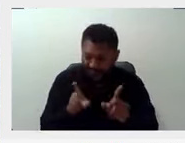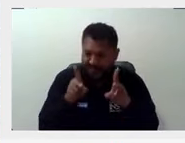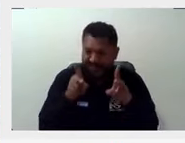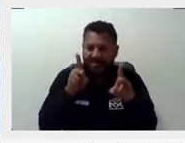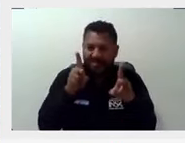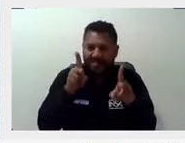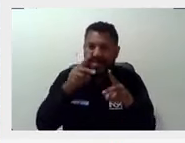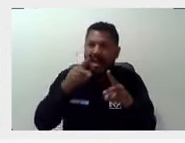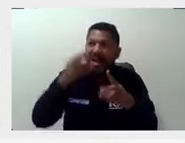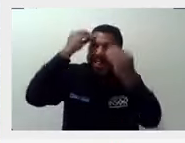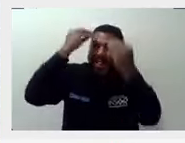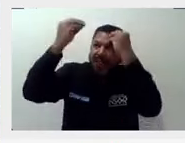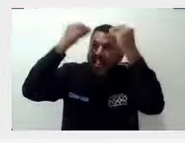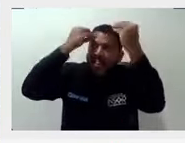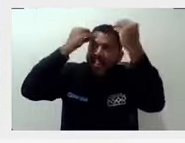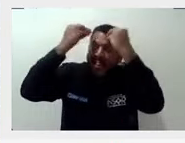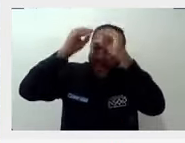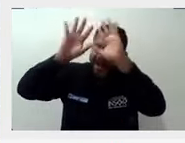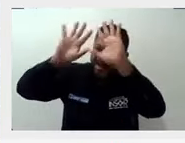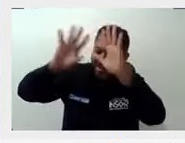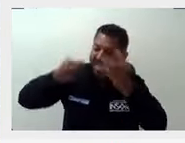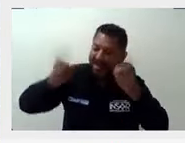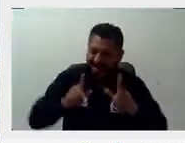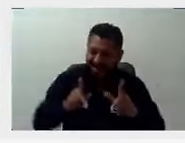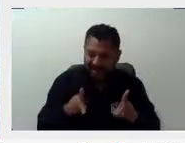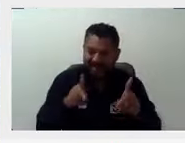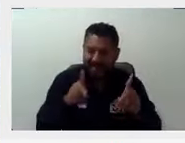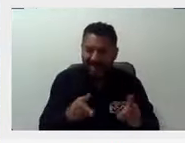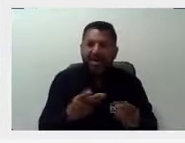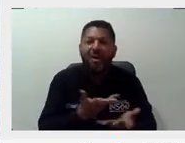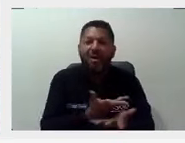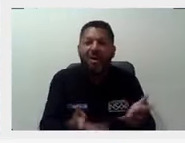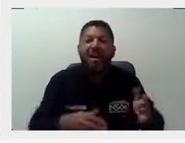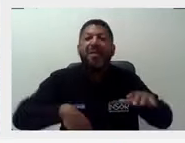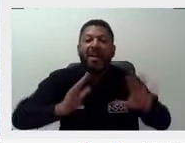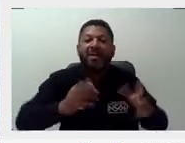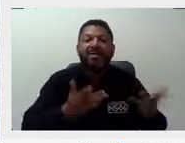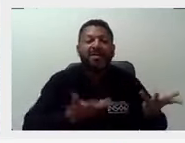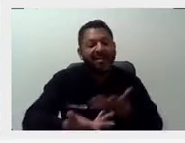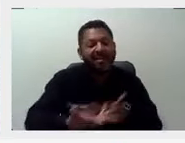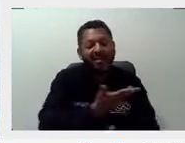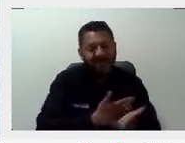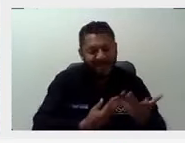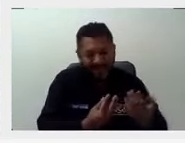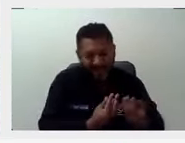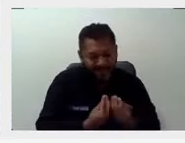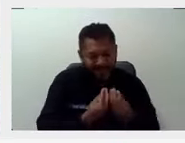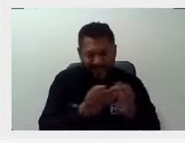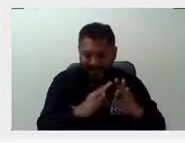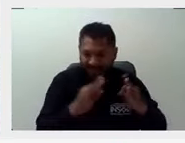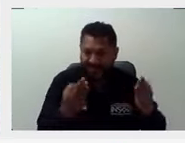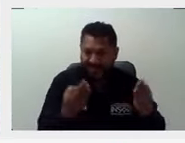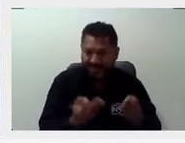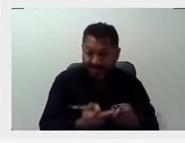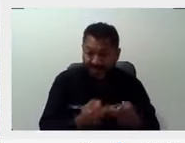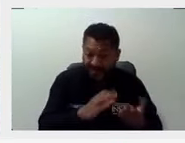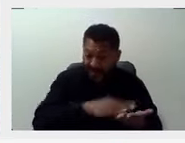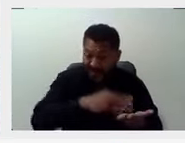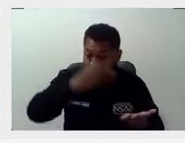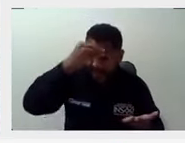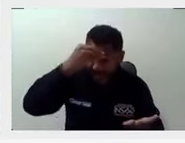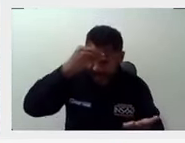esas herramientas y aprovechar las otras herramientas que tienen más que ver más con la convivencia familiar, que no solamente generan aprendizajes, pero